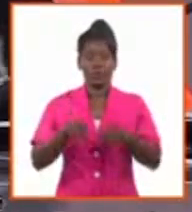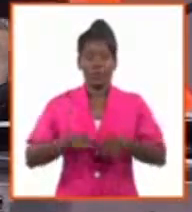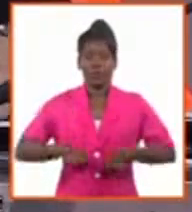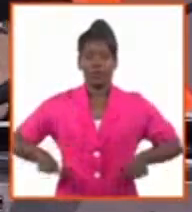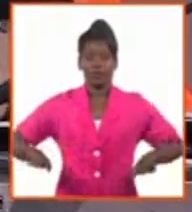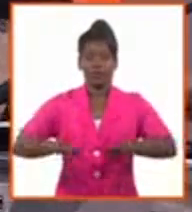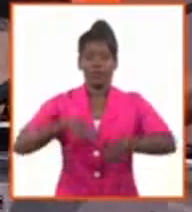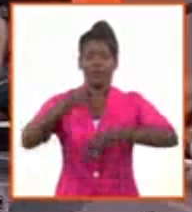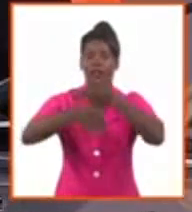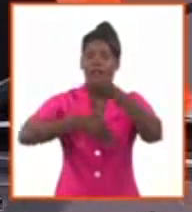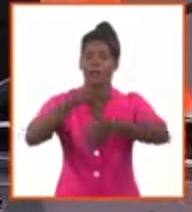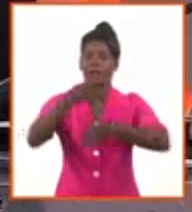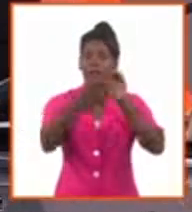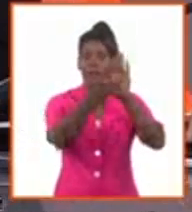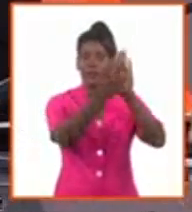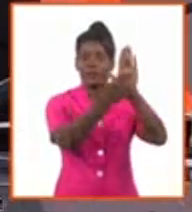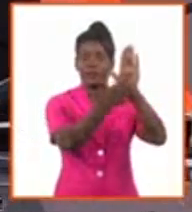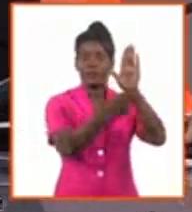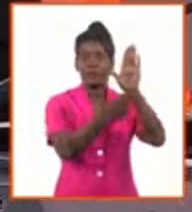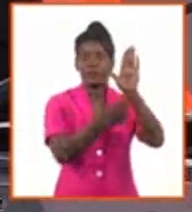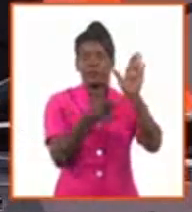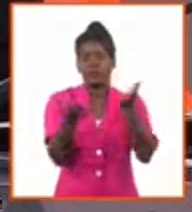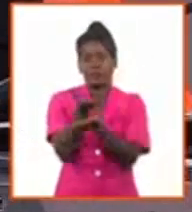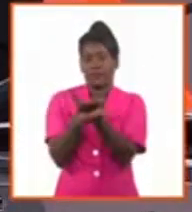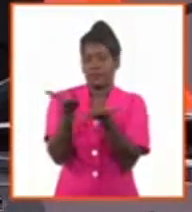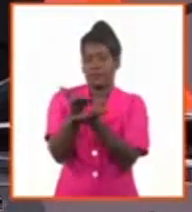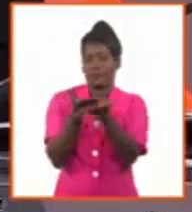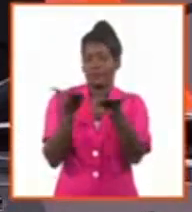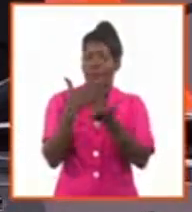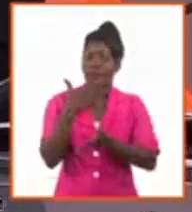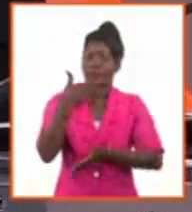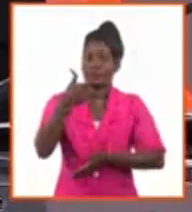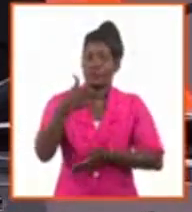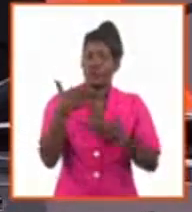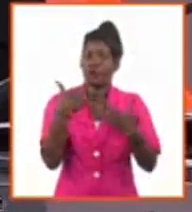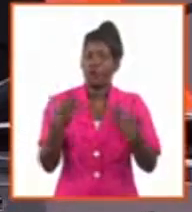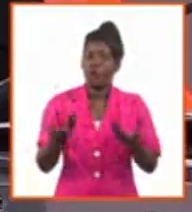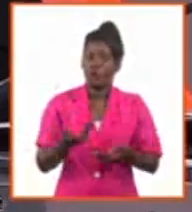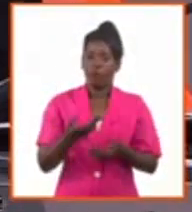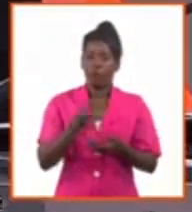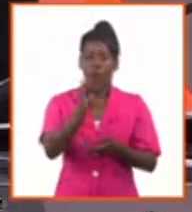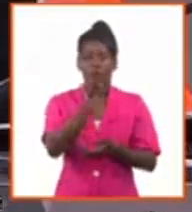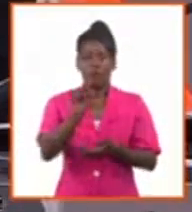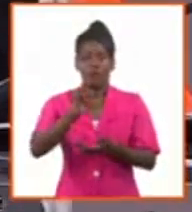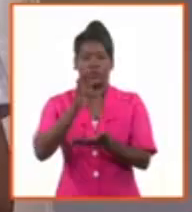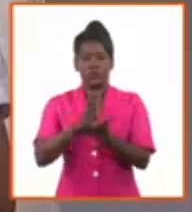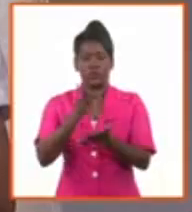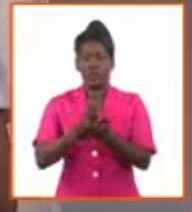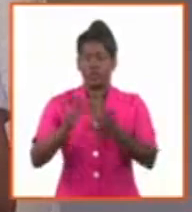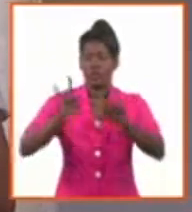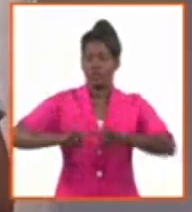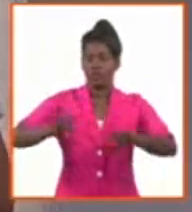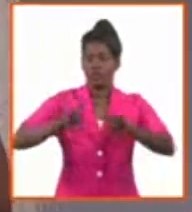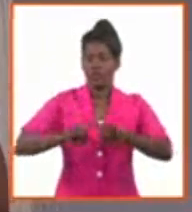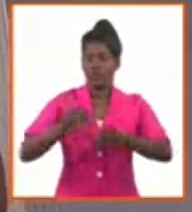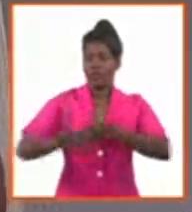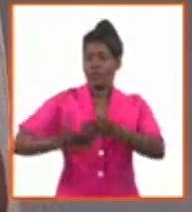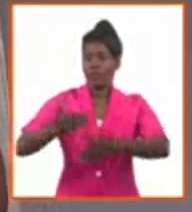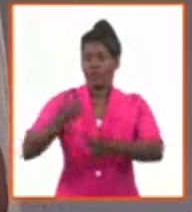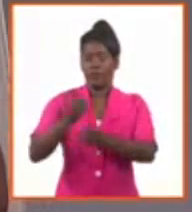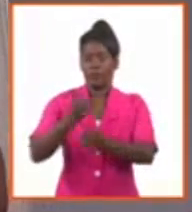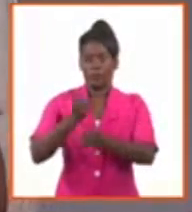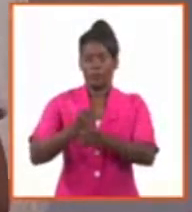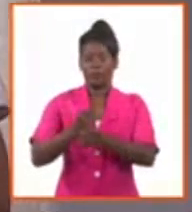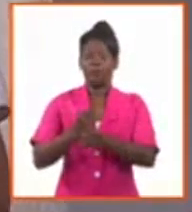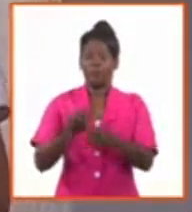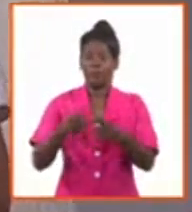acercarse a este debate, sin dudas intensos, que se vive también en nuestras universidades. Carla Santana, presidenta